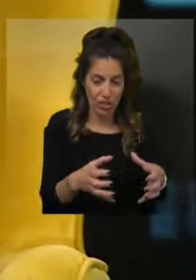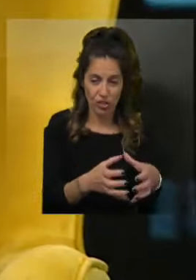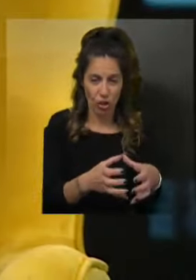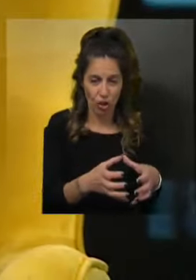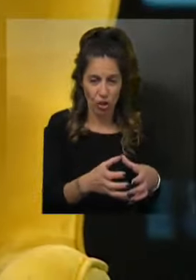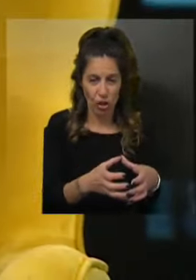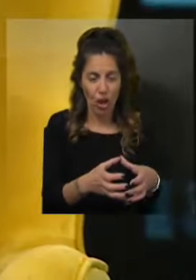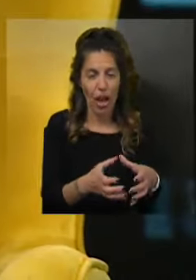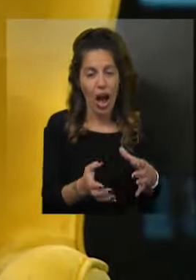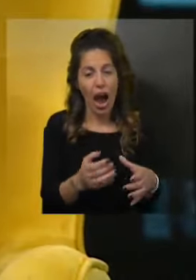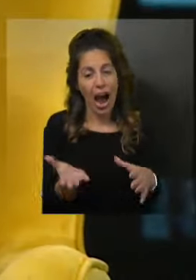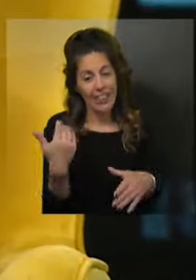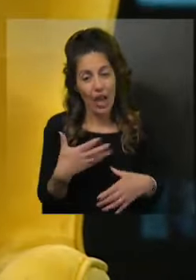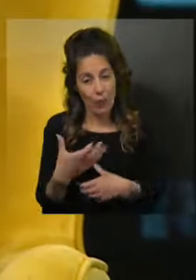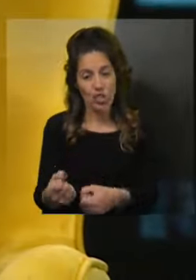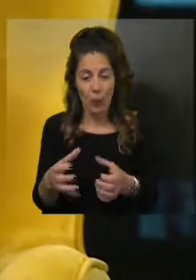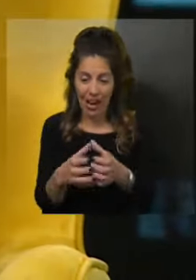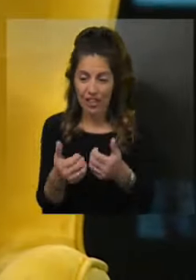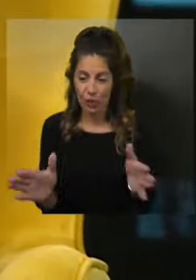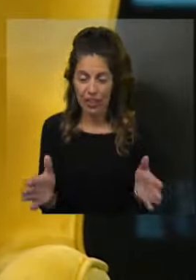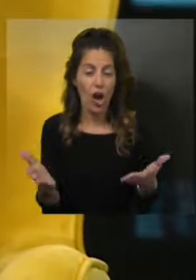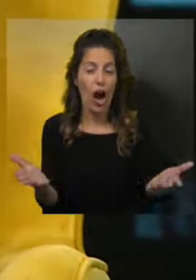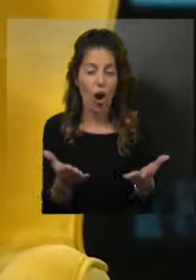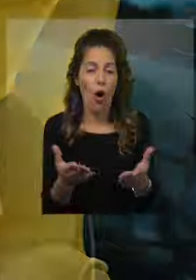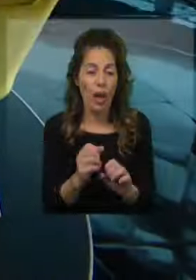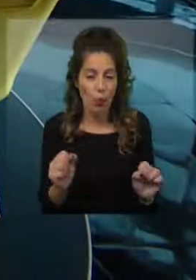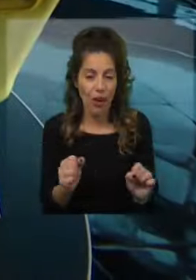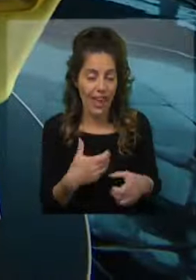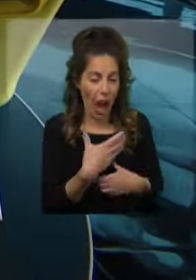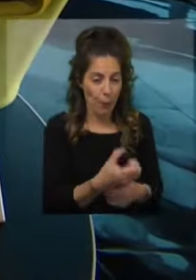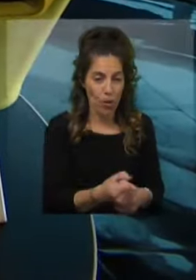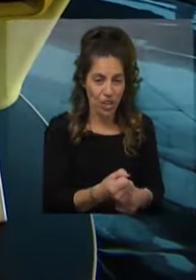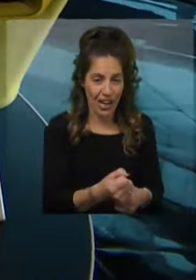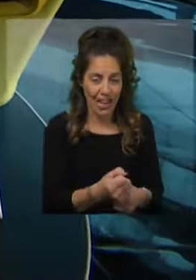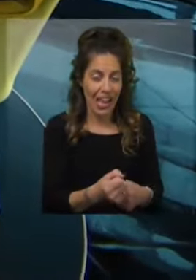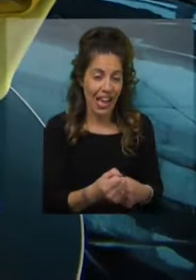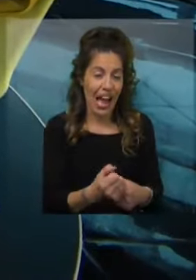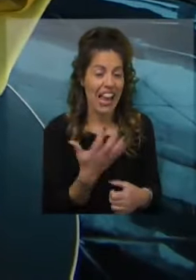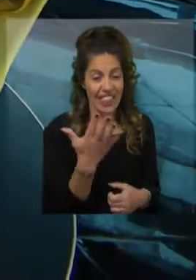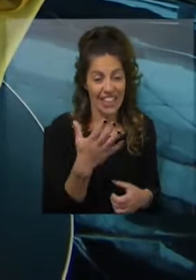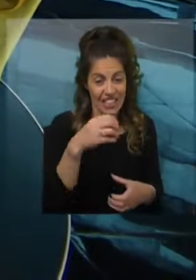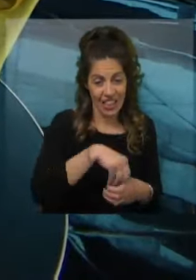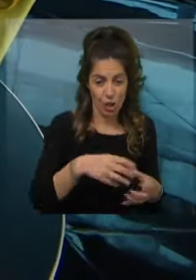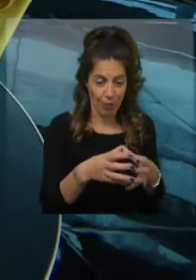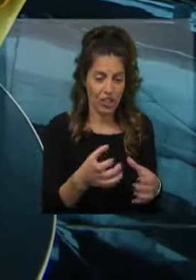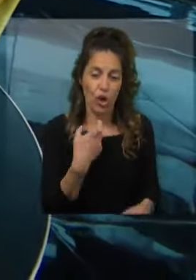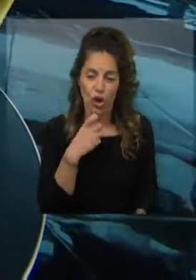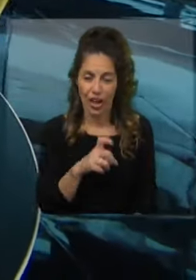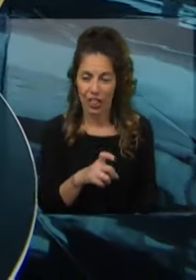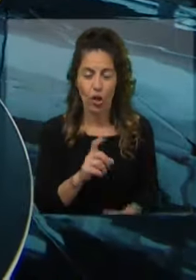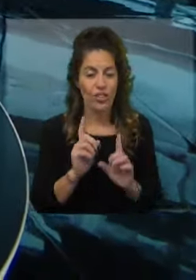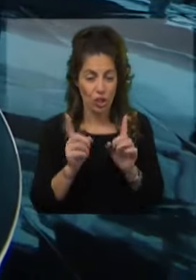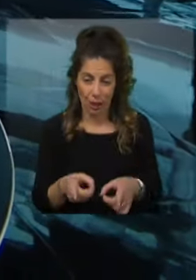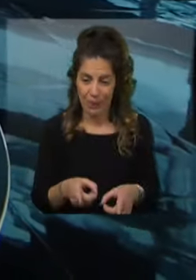quizás hubiese apoyado a Cabildo que ya ahora Puede irse más digamos a la derecha del partido Colorado Entonces eso también